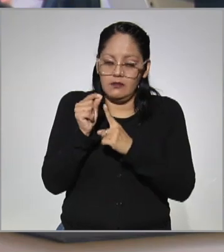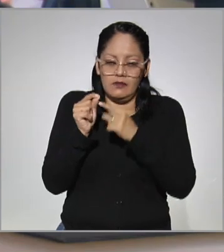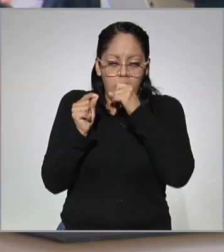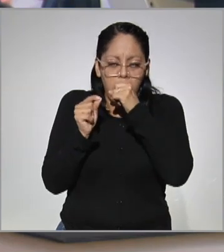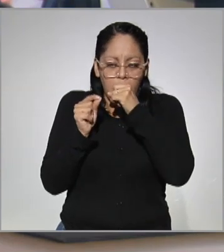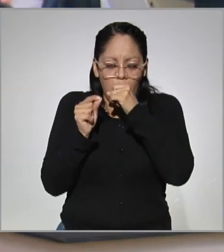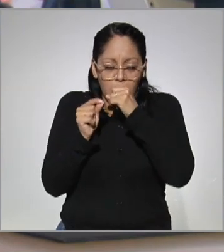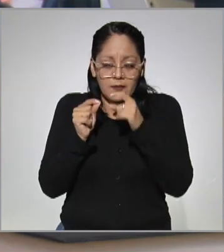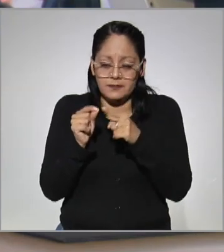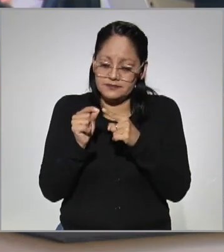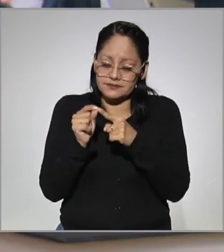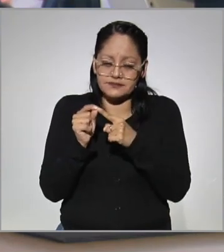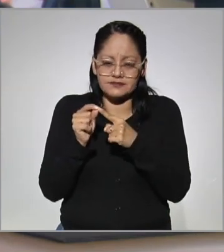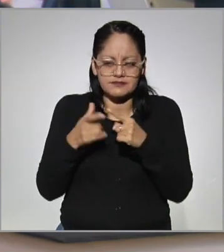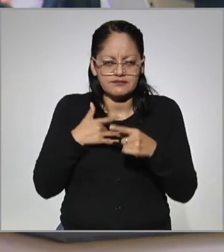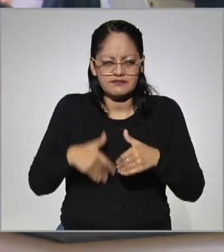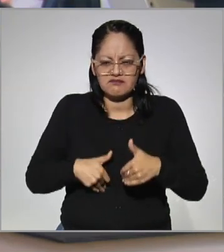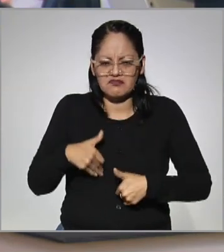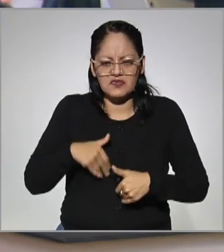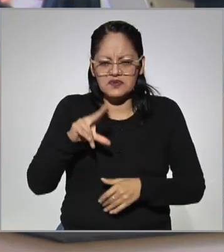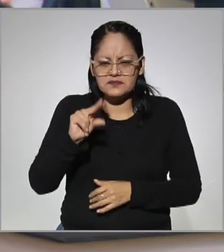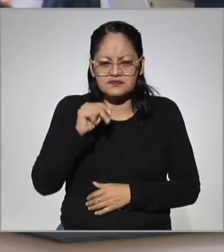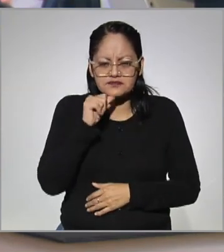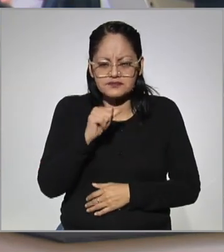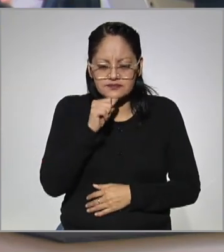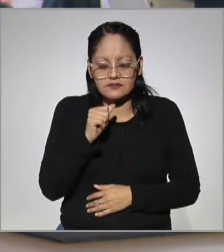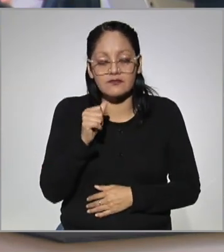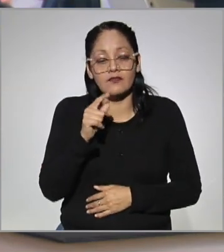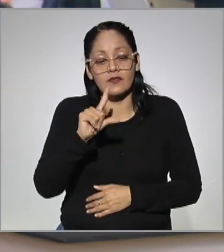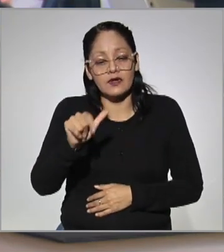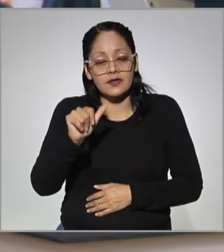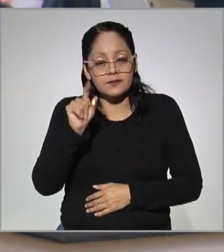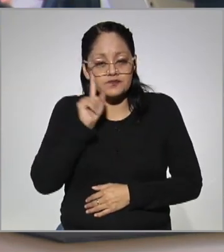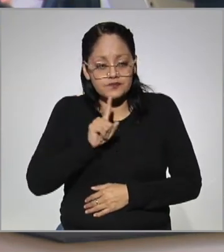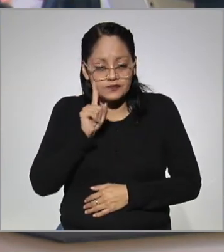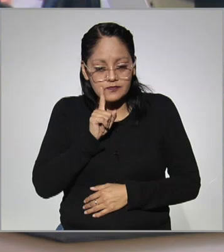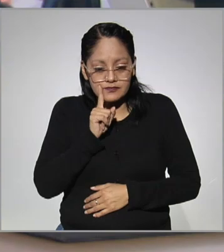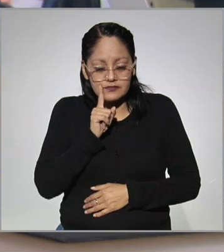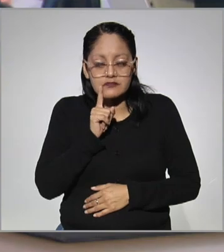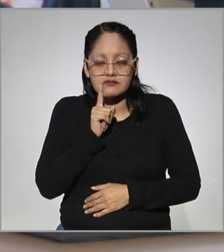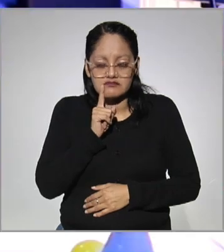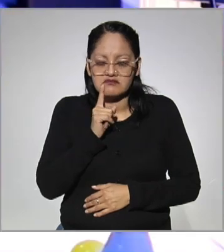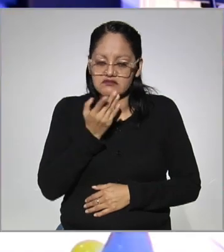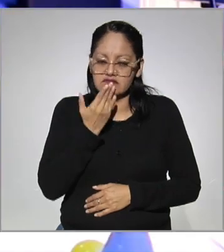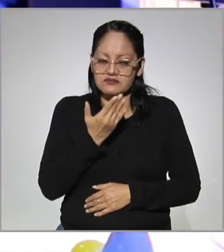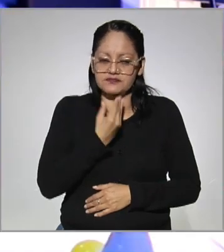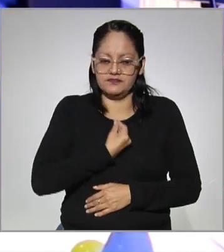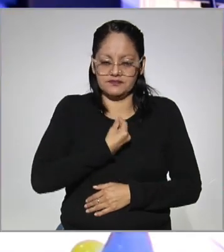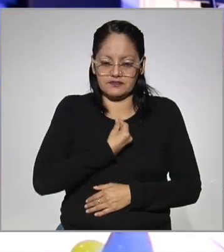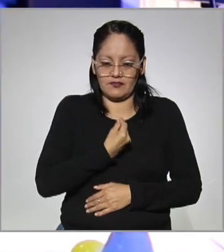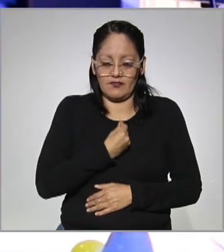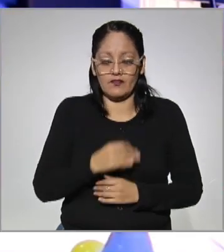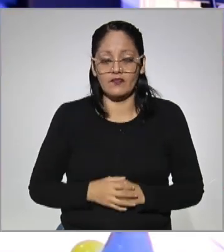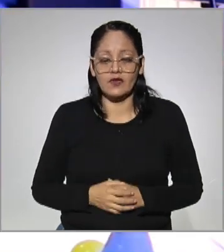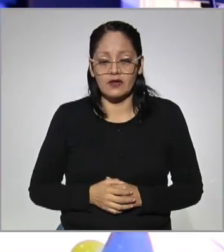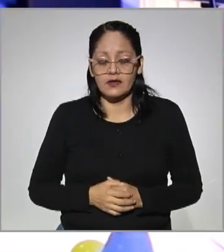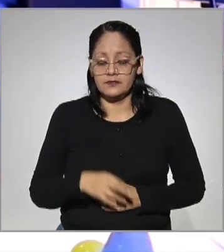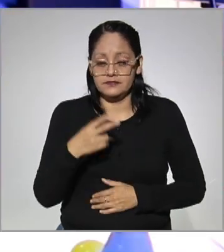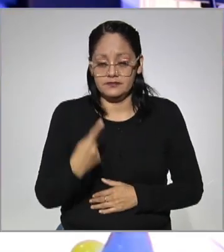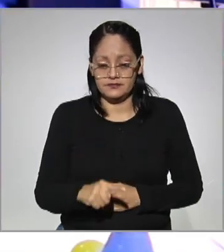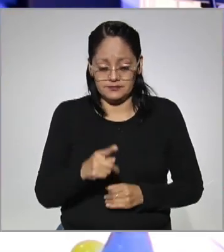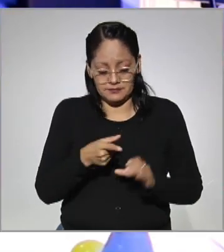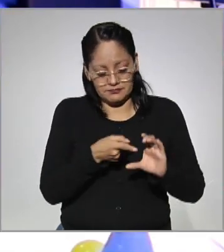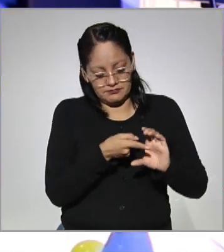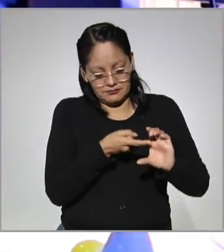Generalmente no es muy incómodo y la paciente lo tolera de forma adecuada. Tomar esa pequeña porción de tejido